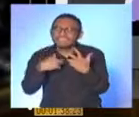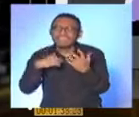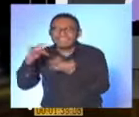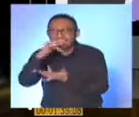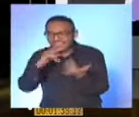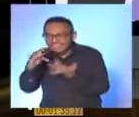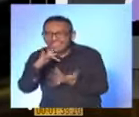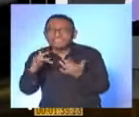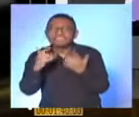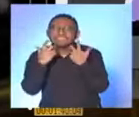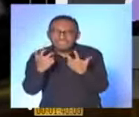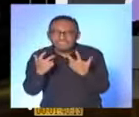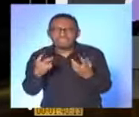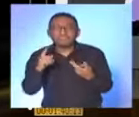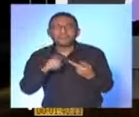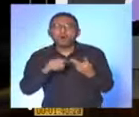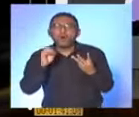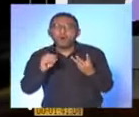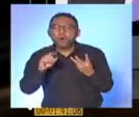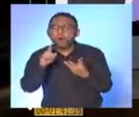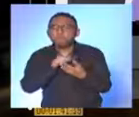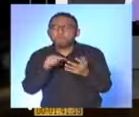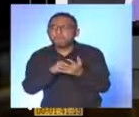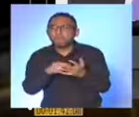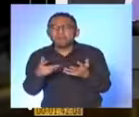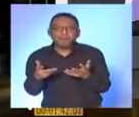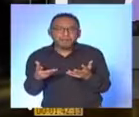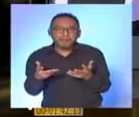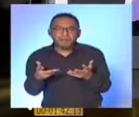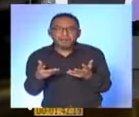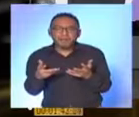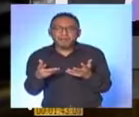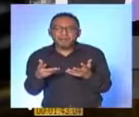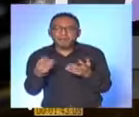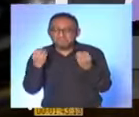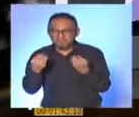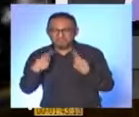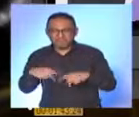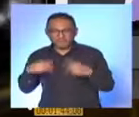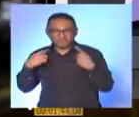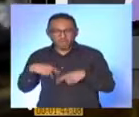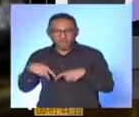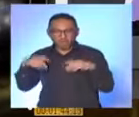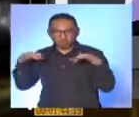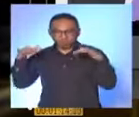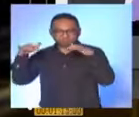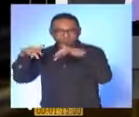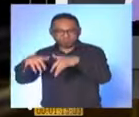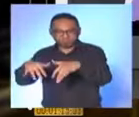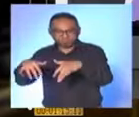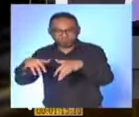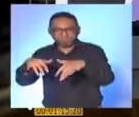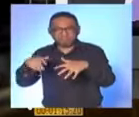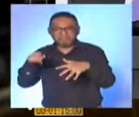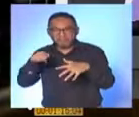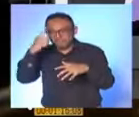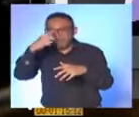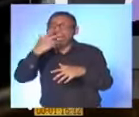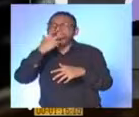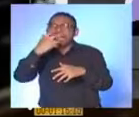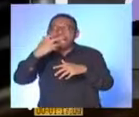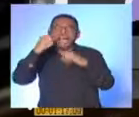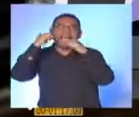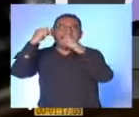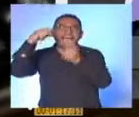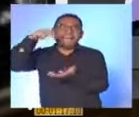ganas de ir a un lugar donde se concentra pues muchas personas a gritar,